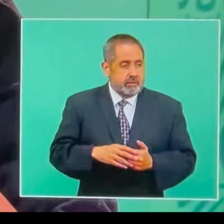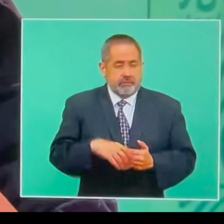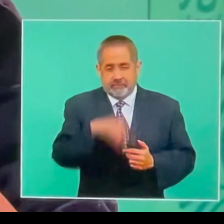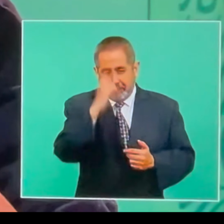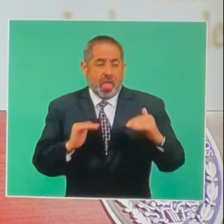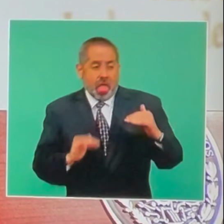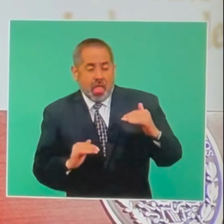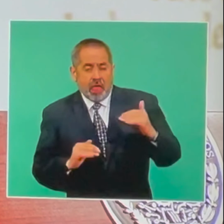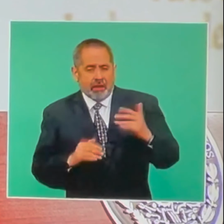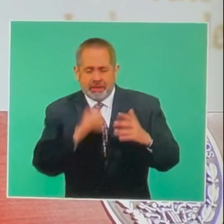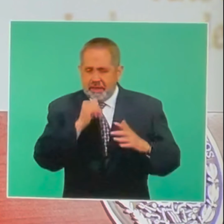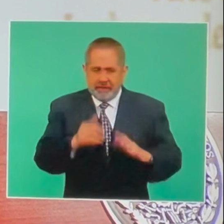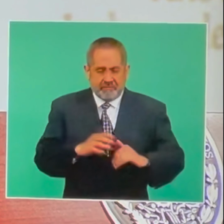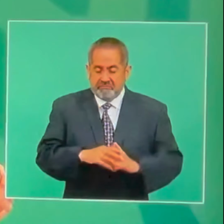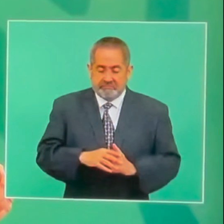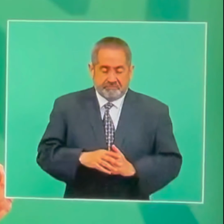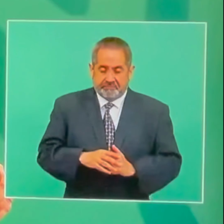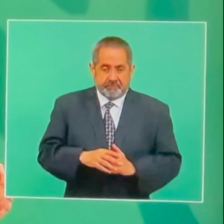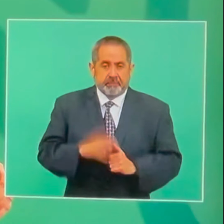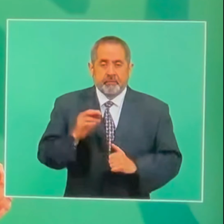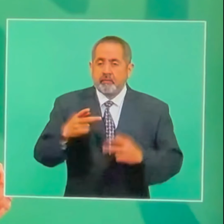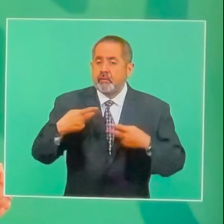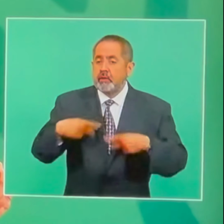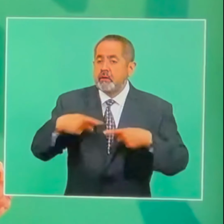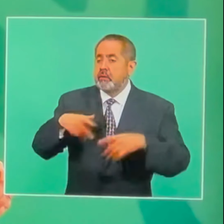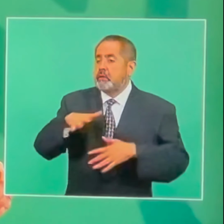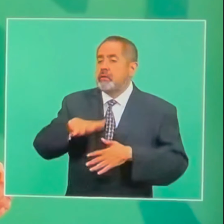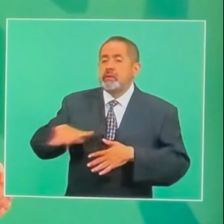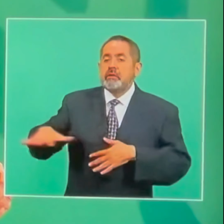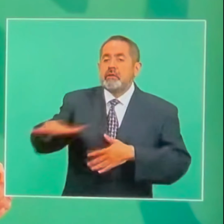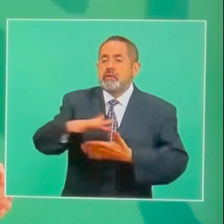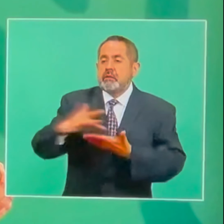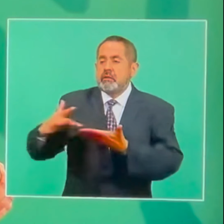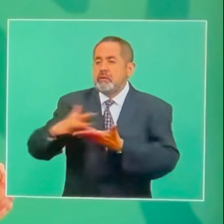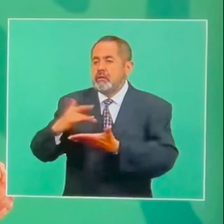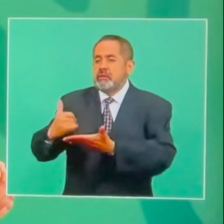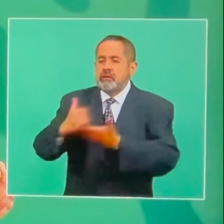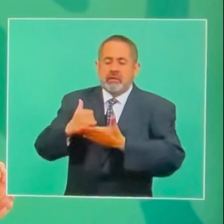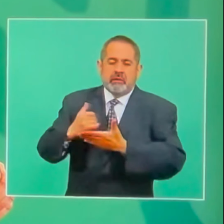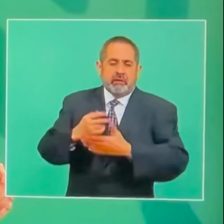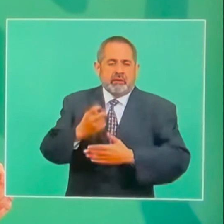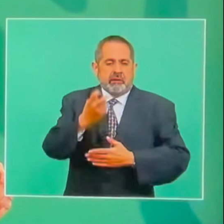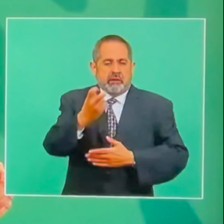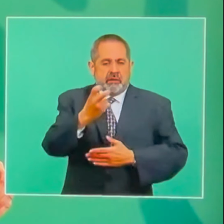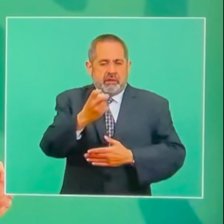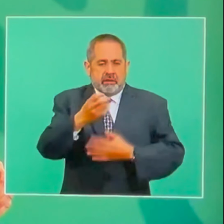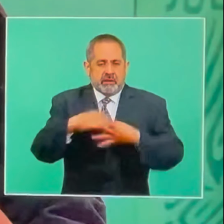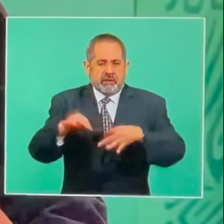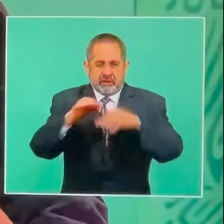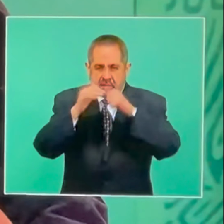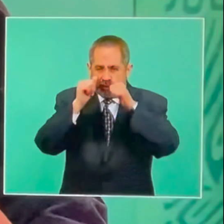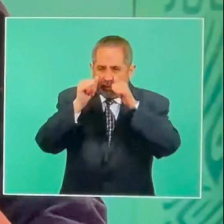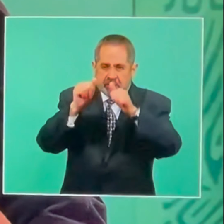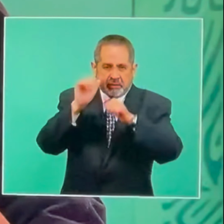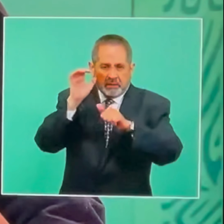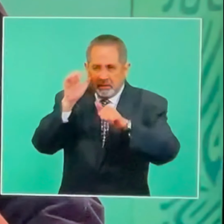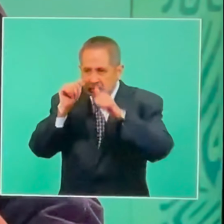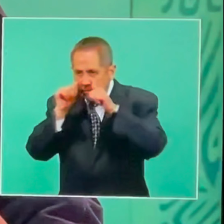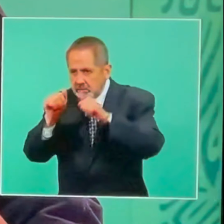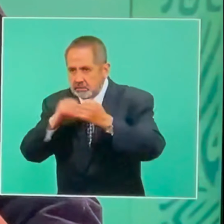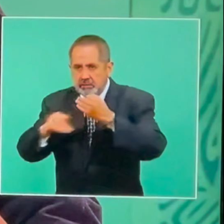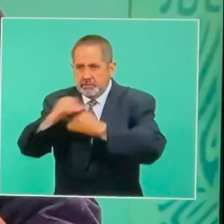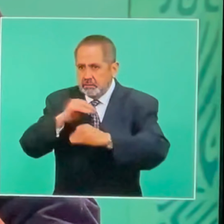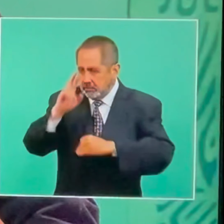sometido, pero no, es la gente. Por eso, atender a todos, escuchar a todos, respetar